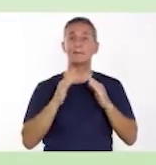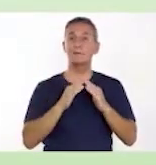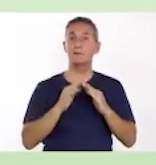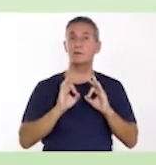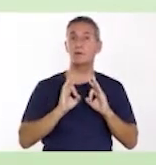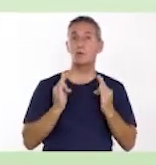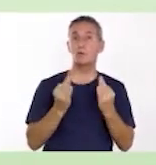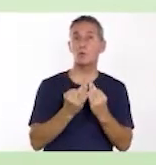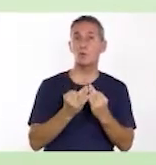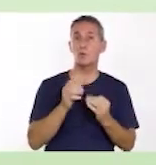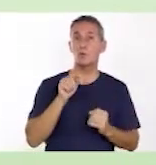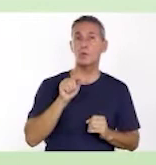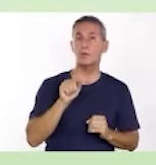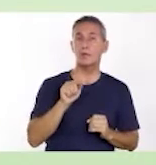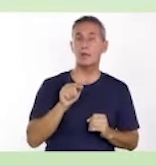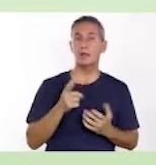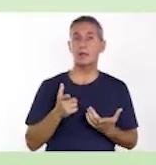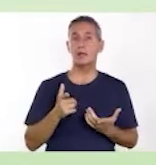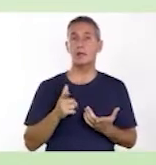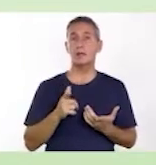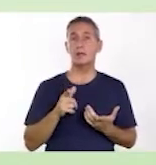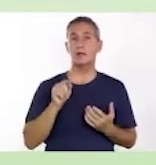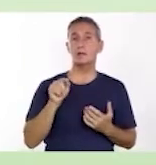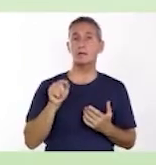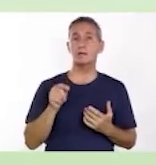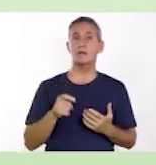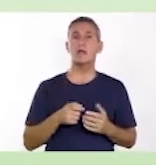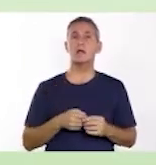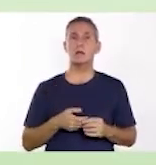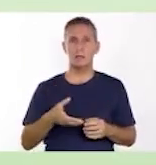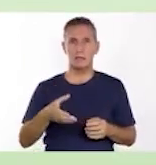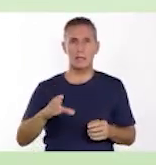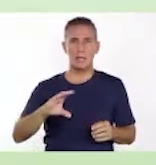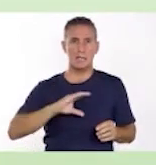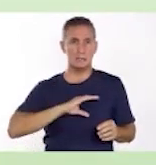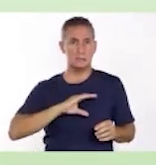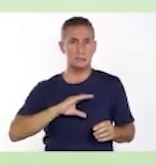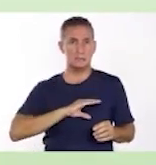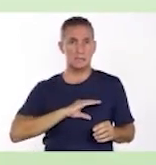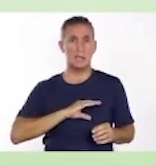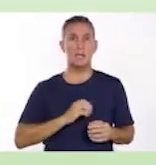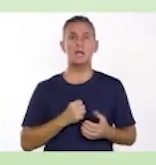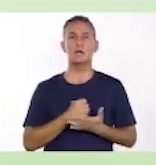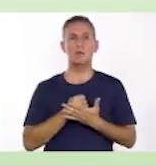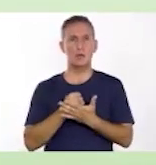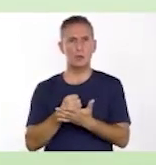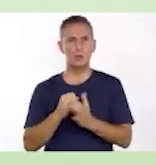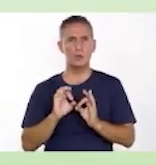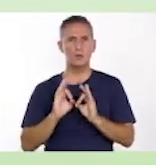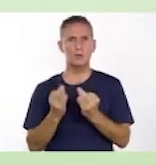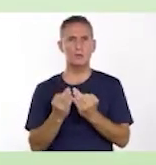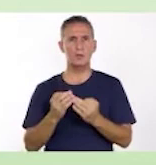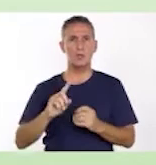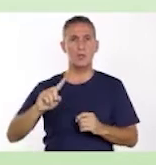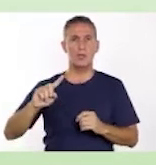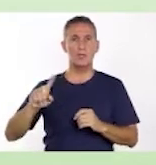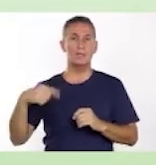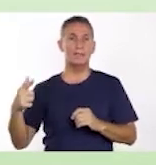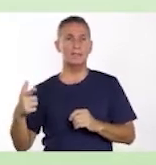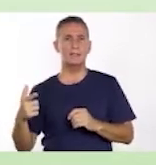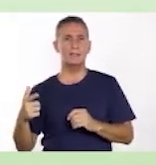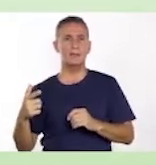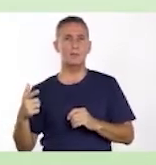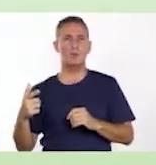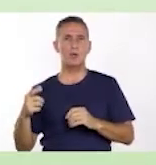a la que él mantiene con su sueldo, que en un día amanece convertido en un enorme